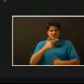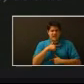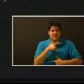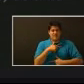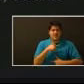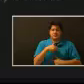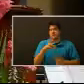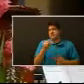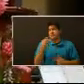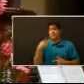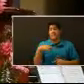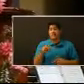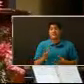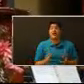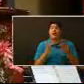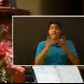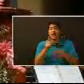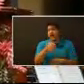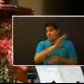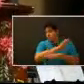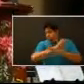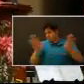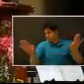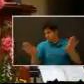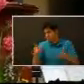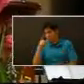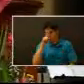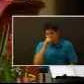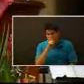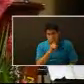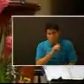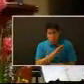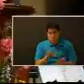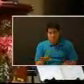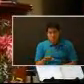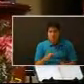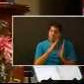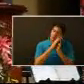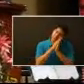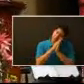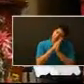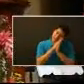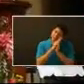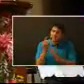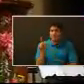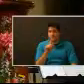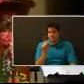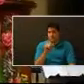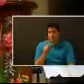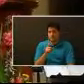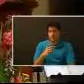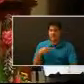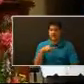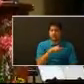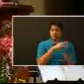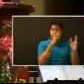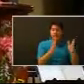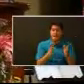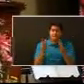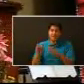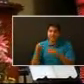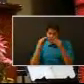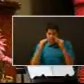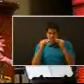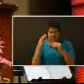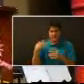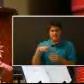ahí está bien armado, bien equipado, bueno, vamos a dormirnos. No, nos van a equipar para ir a la guerra,